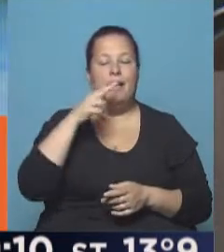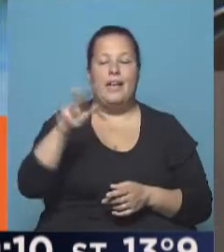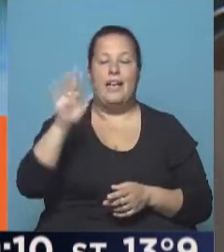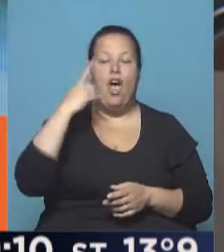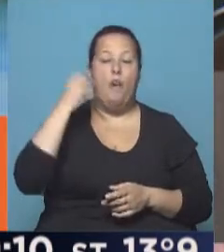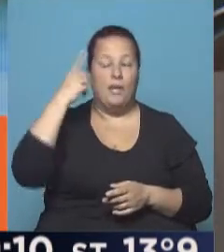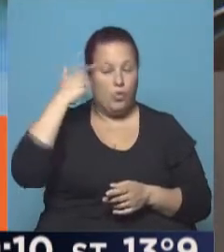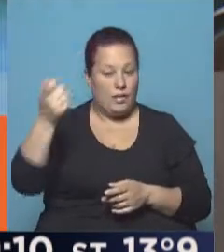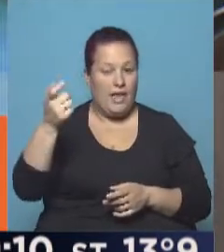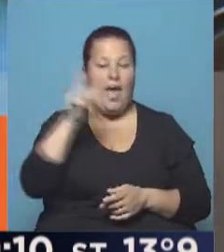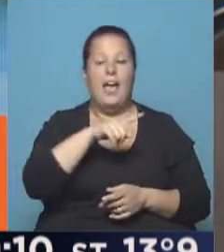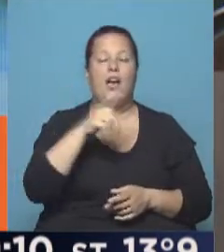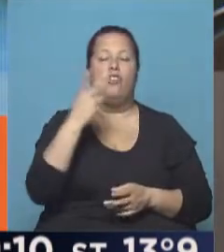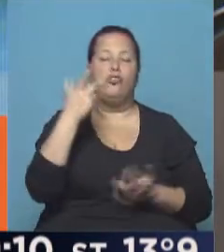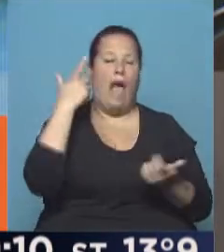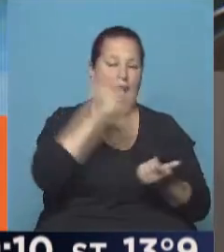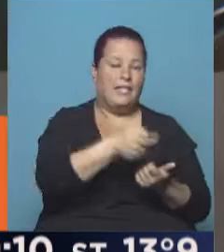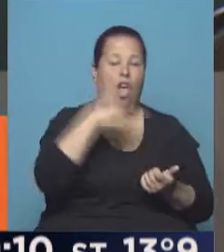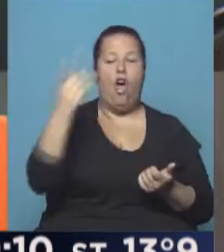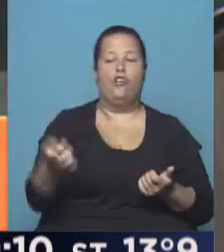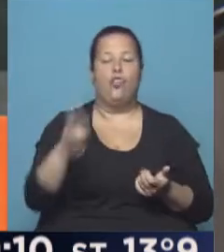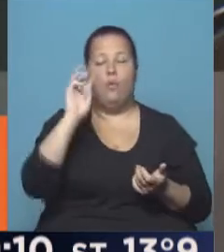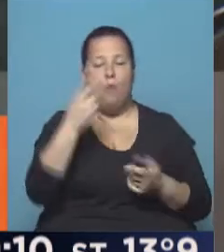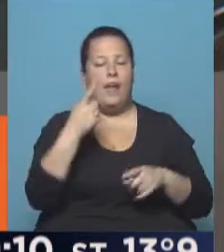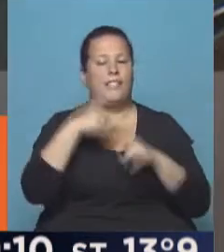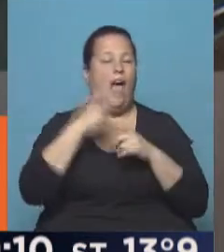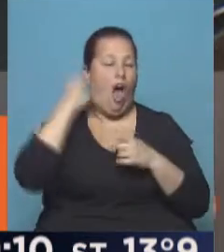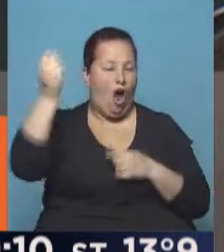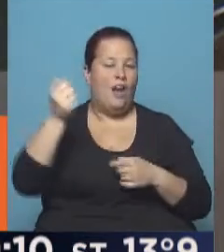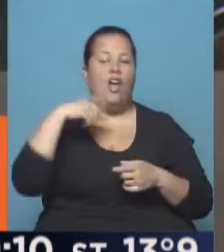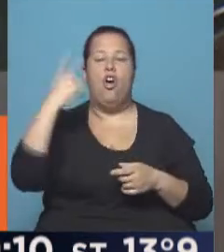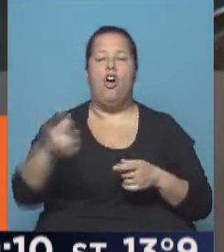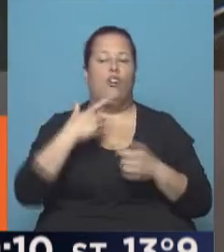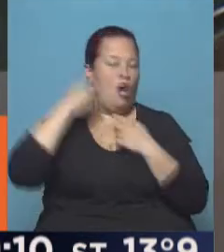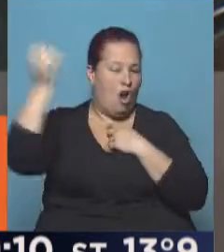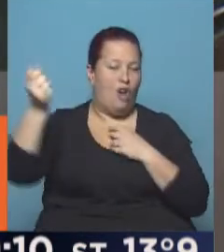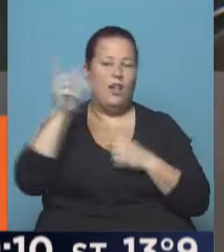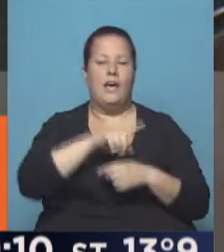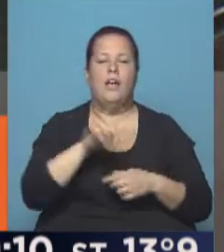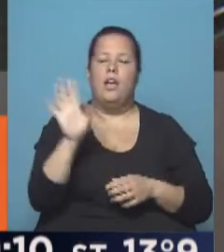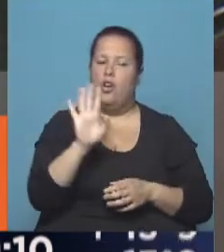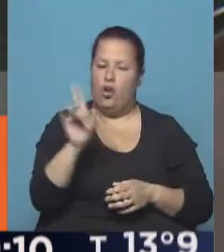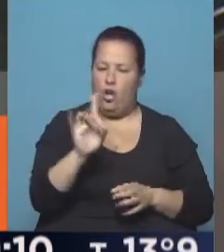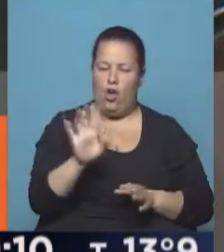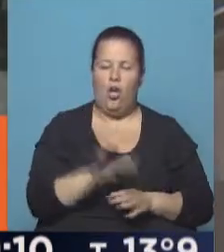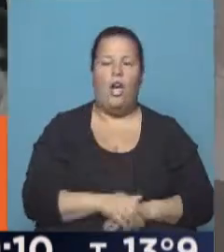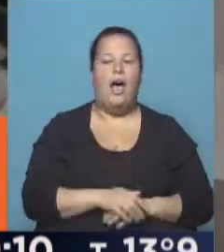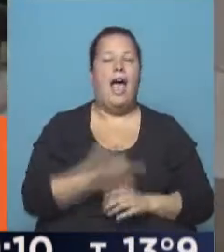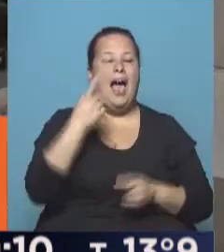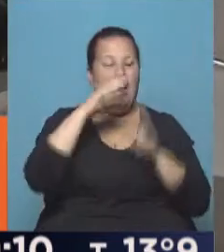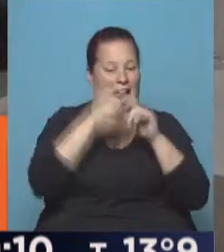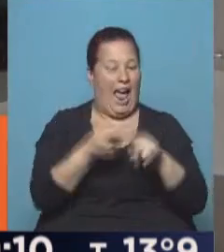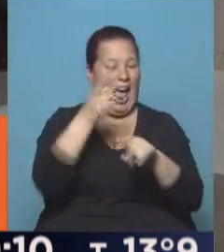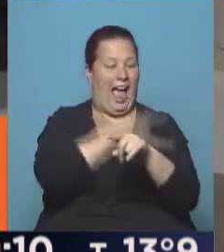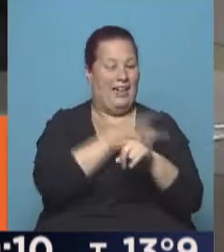se suicidaron, Himmler asesinado, Hermann Göring muerte por la horca, Ribbentrop muerte por la horca, Rudolf Hess. Göring no, digamos, la noche